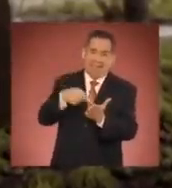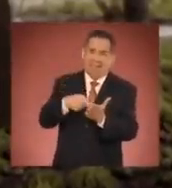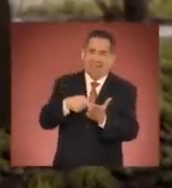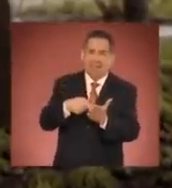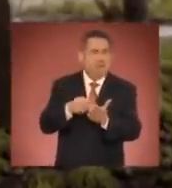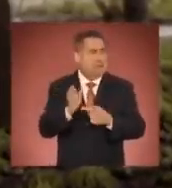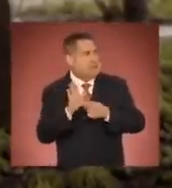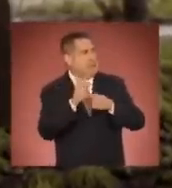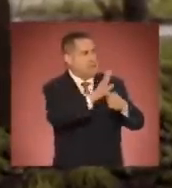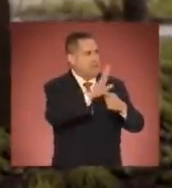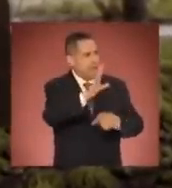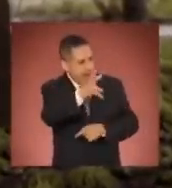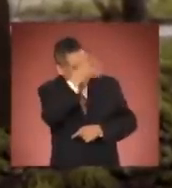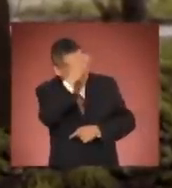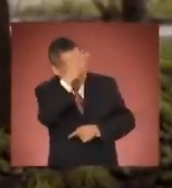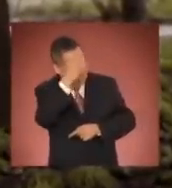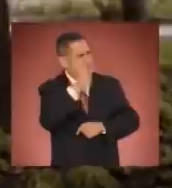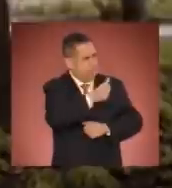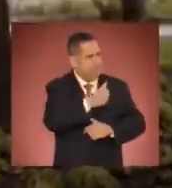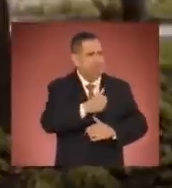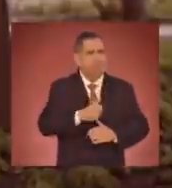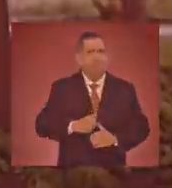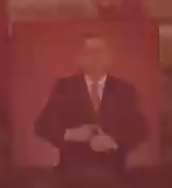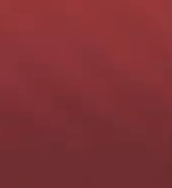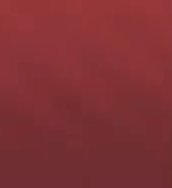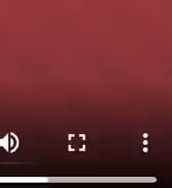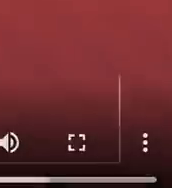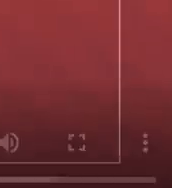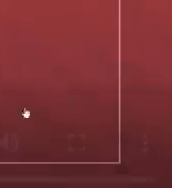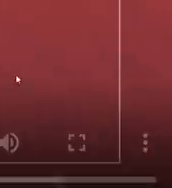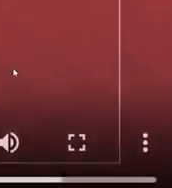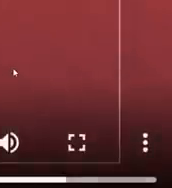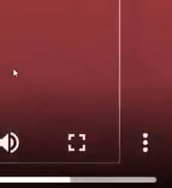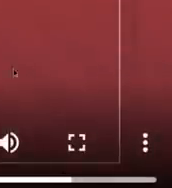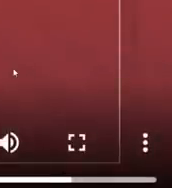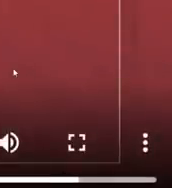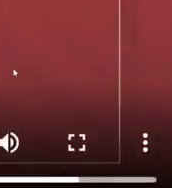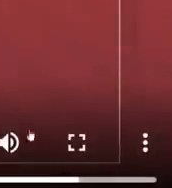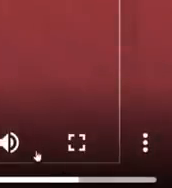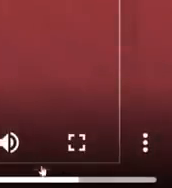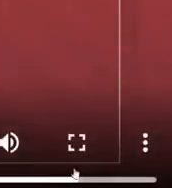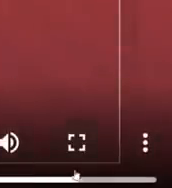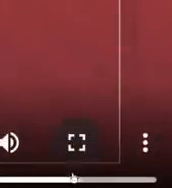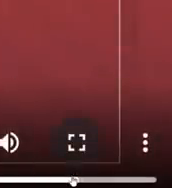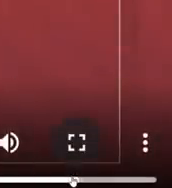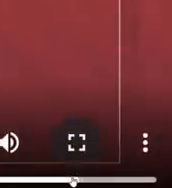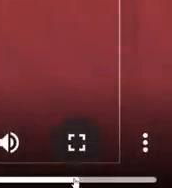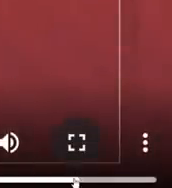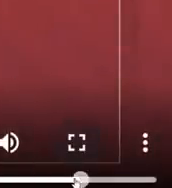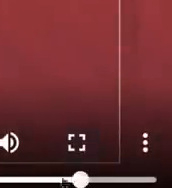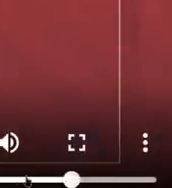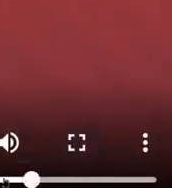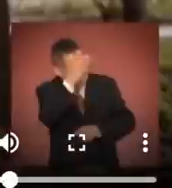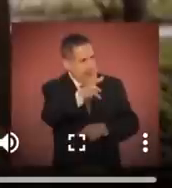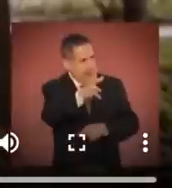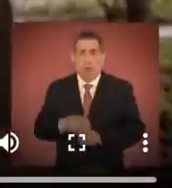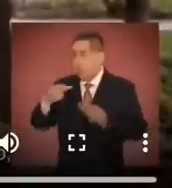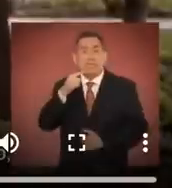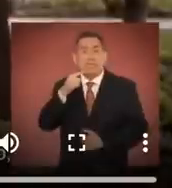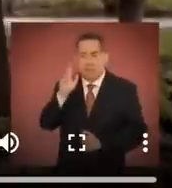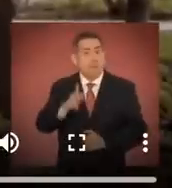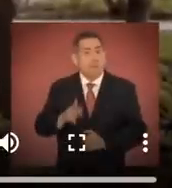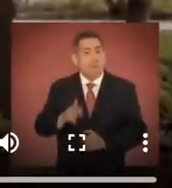es para decirles tengan para que aprendan segundo informe yo solo porque lo bajaron por la clara referencia